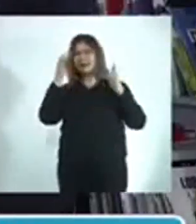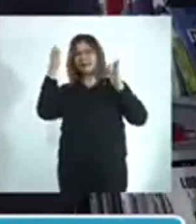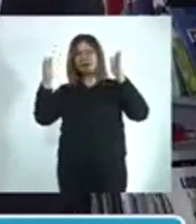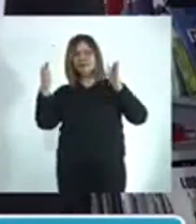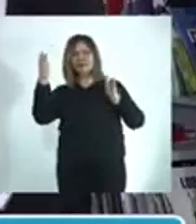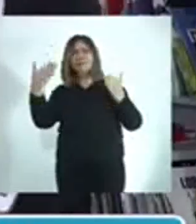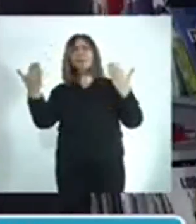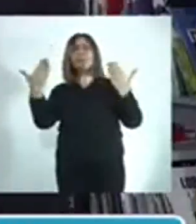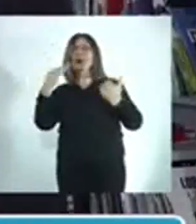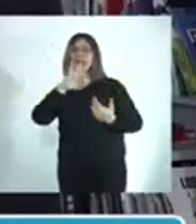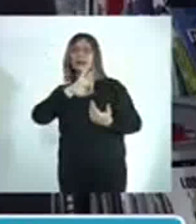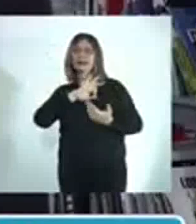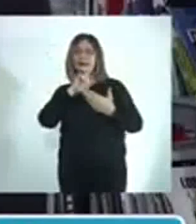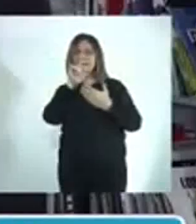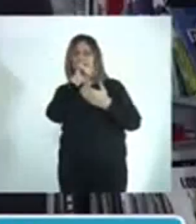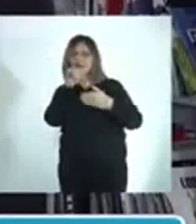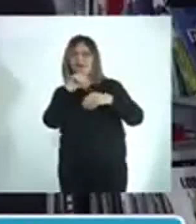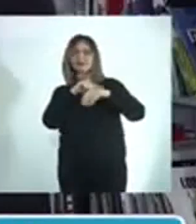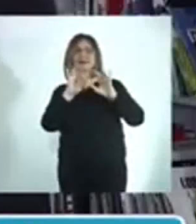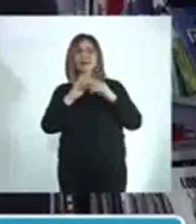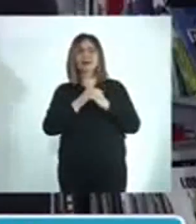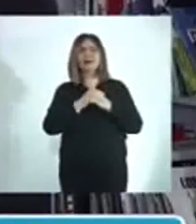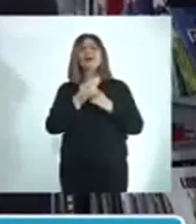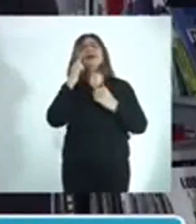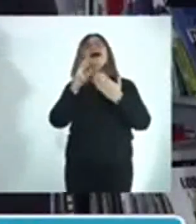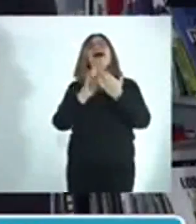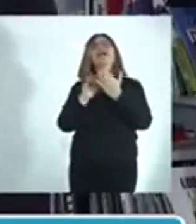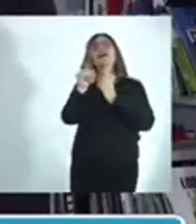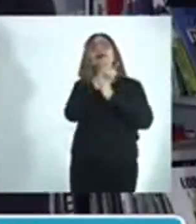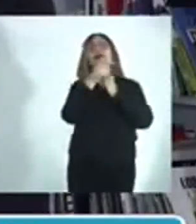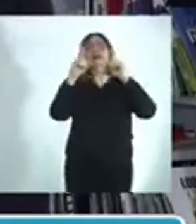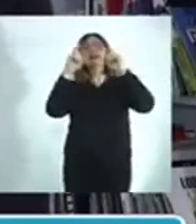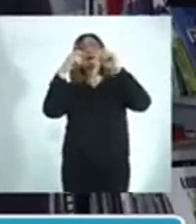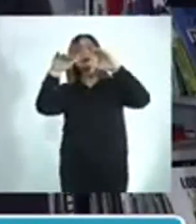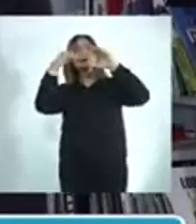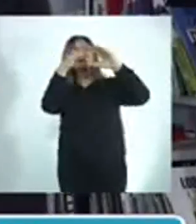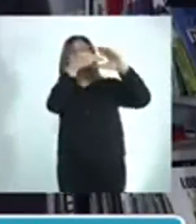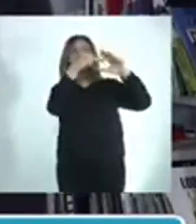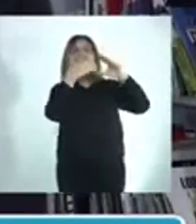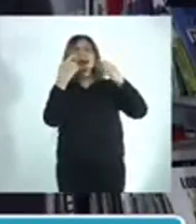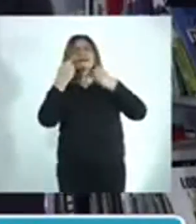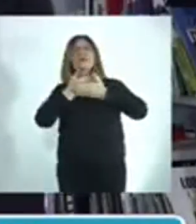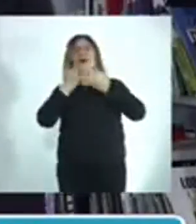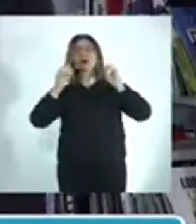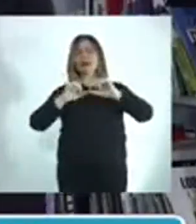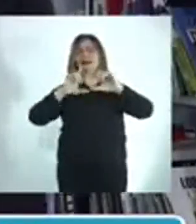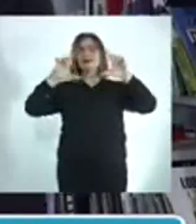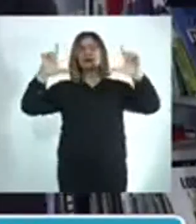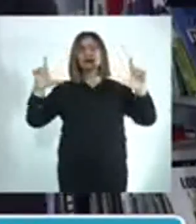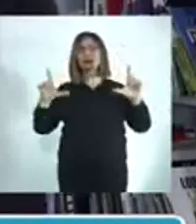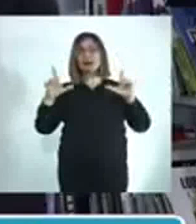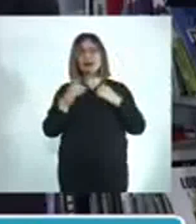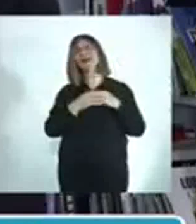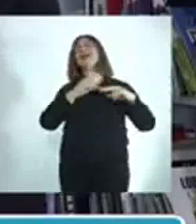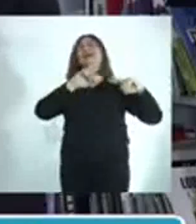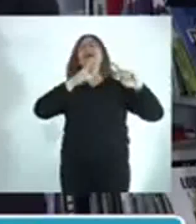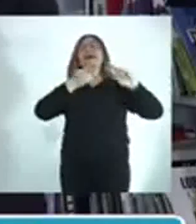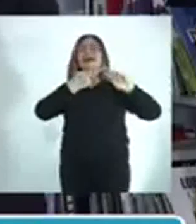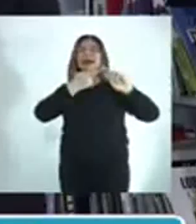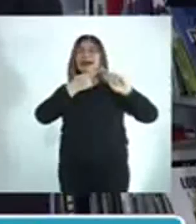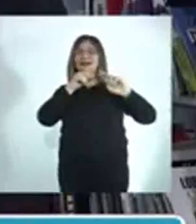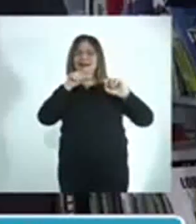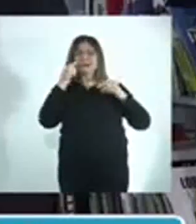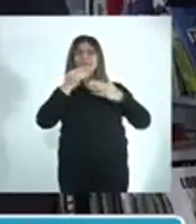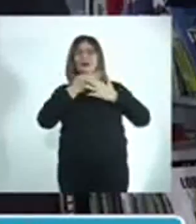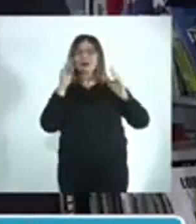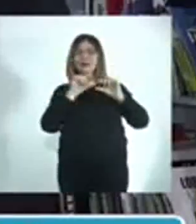ver, familia educativa, a todos los docentes de la provincia de Tucumán y donde estén en este momento conectados con nosotros, el hashtag es ya en esta